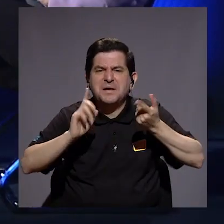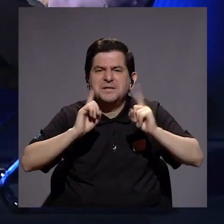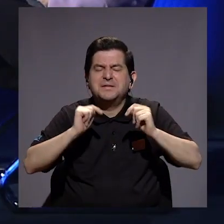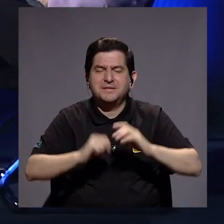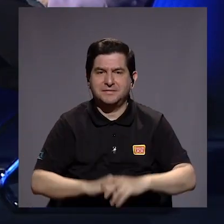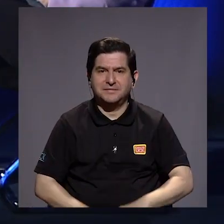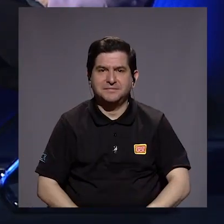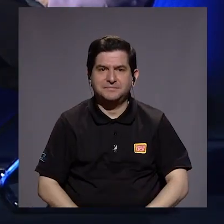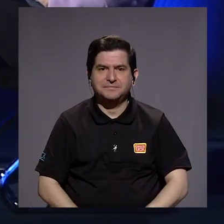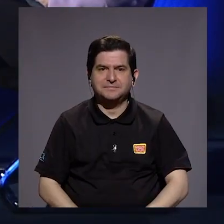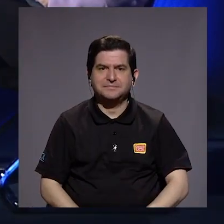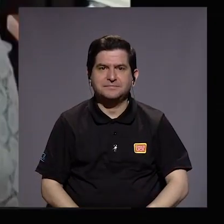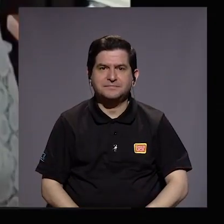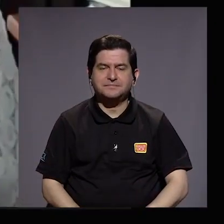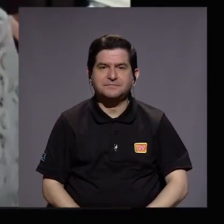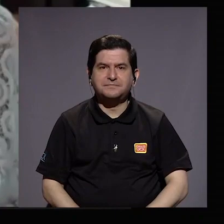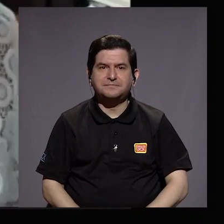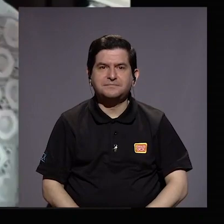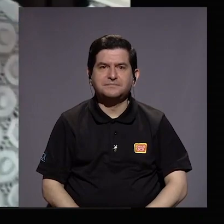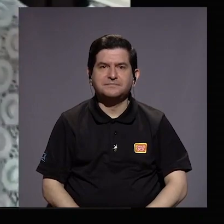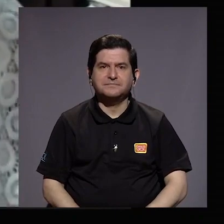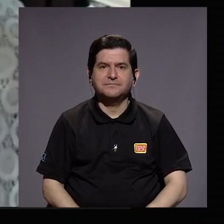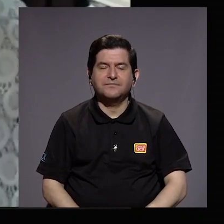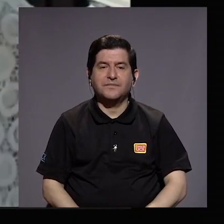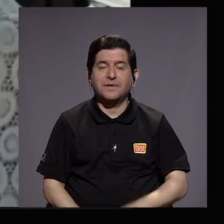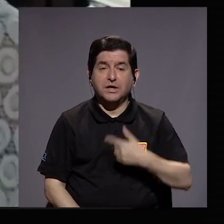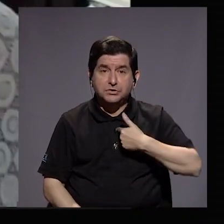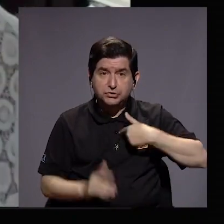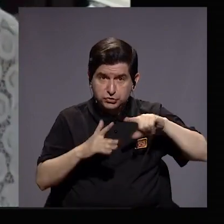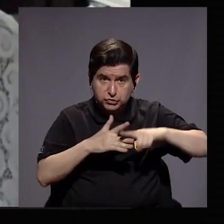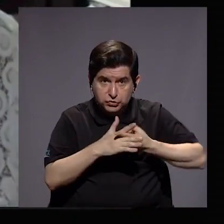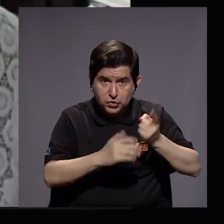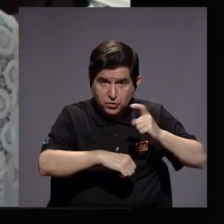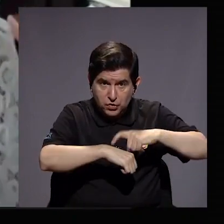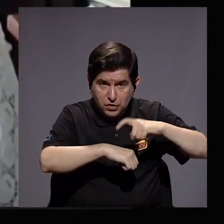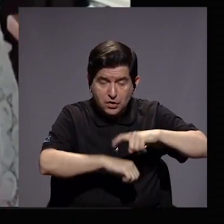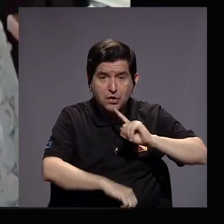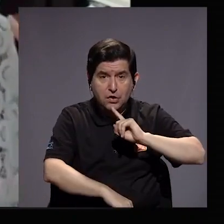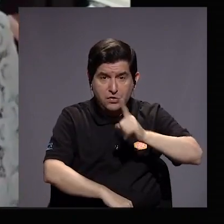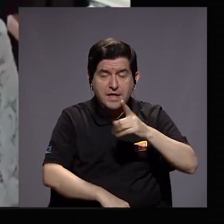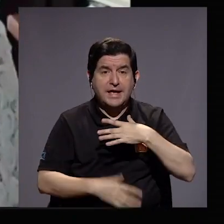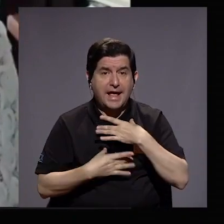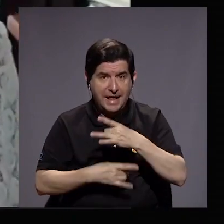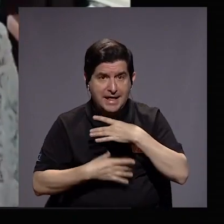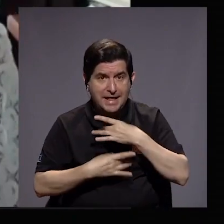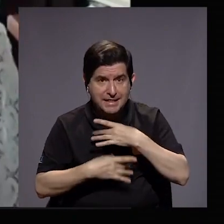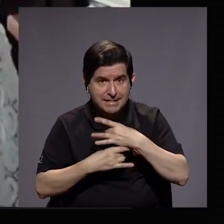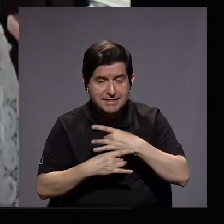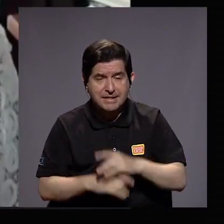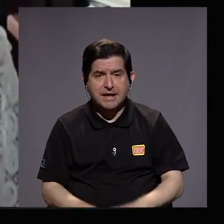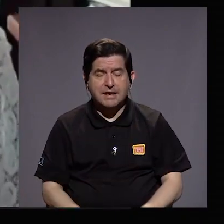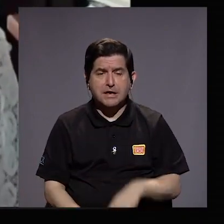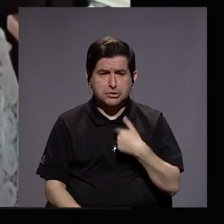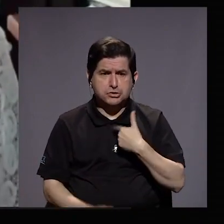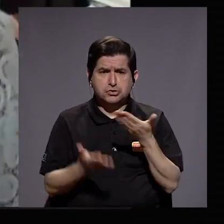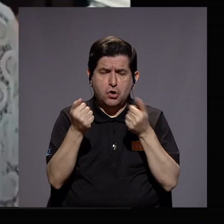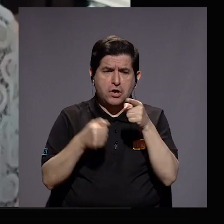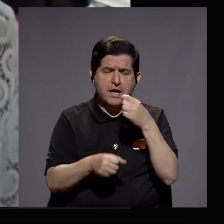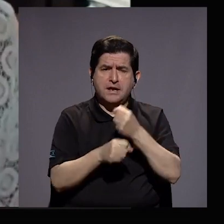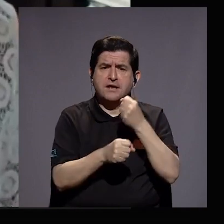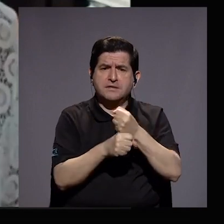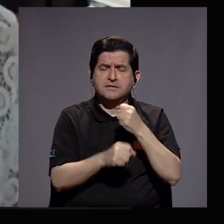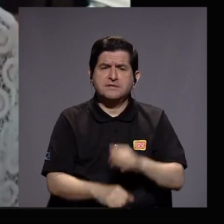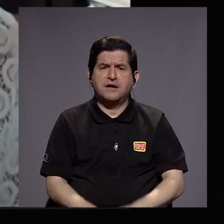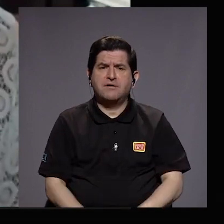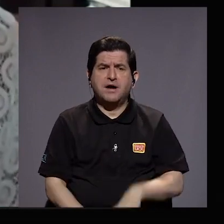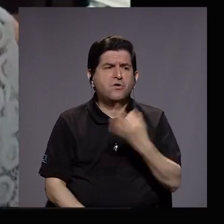en esa situación? Bueno, yo inicialmente manifesté mi interés en aspirar al cargo